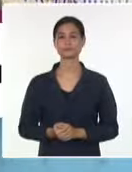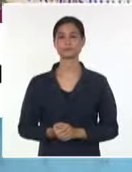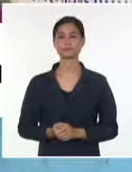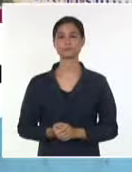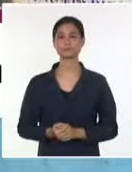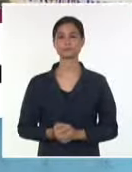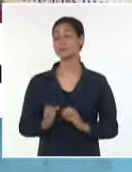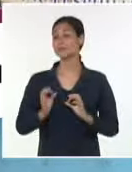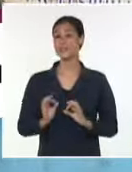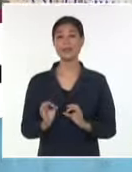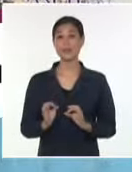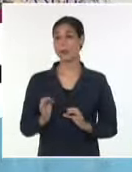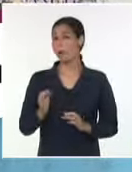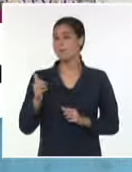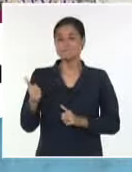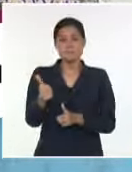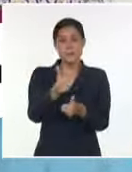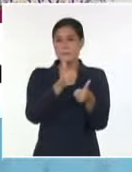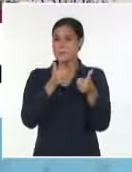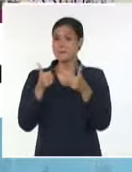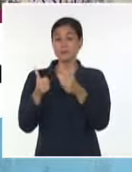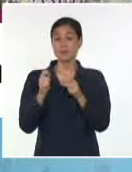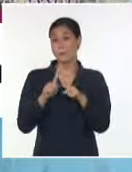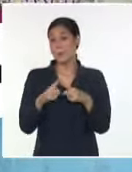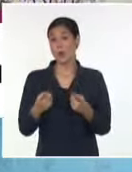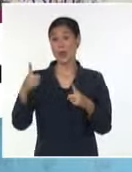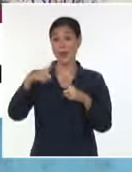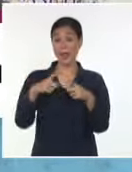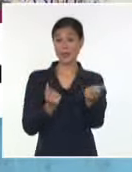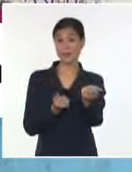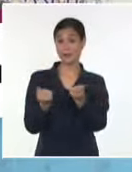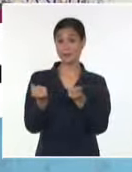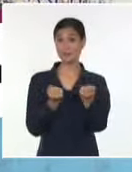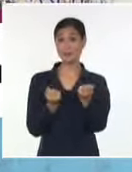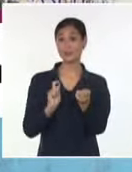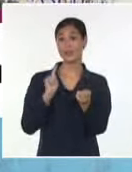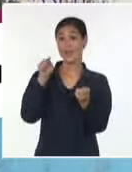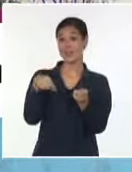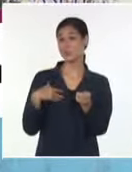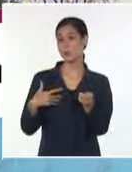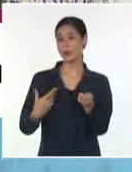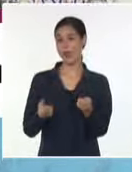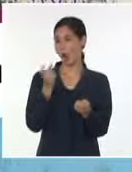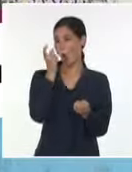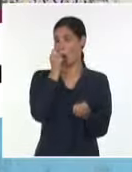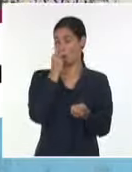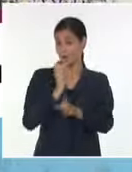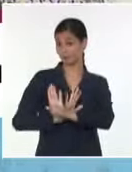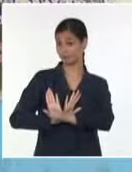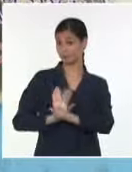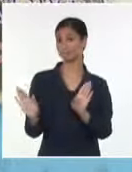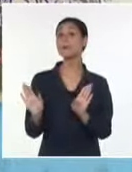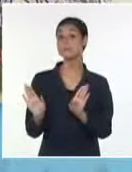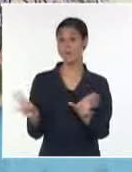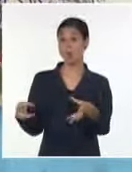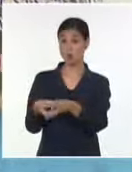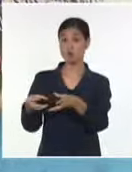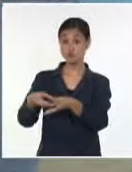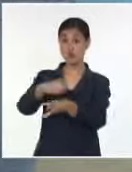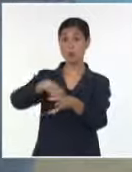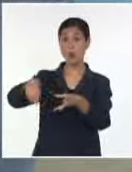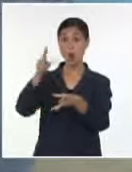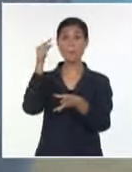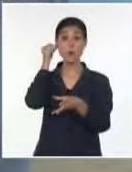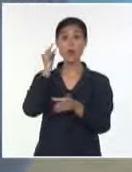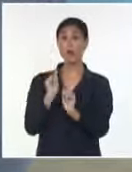a pesar de que el sector de transporte mayoritariamente está formado por hombres. Pero hay un grupo importante de mujeres, no